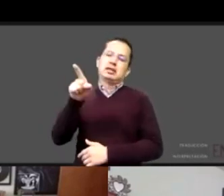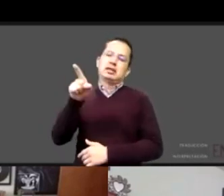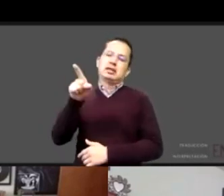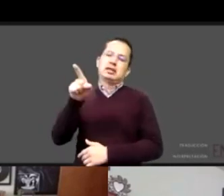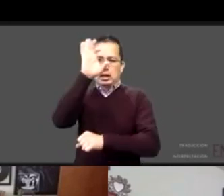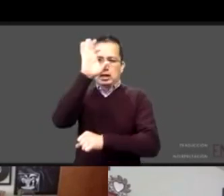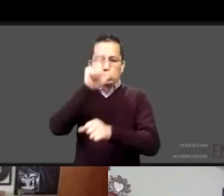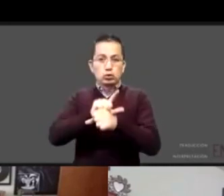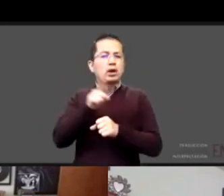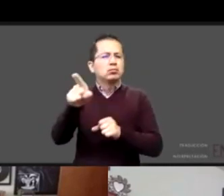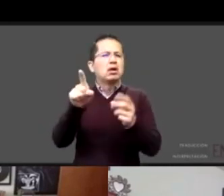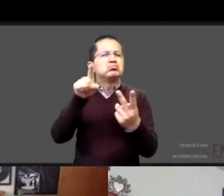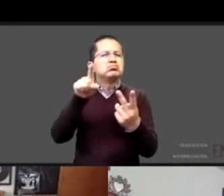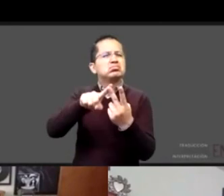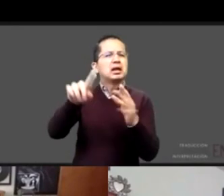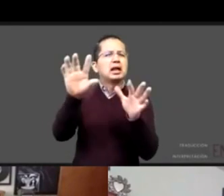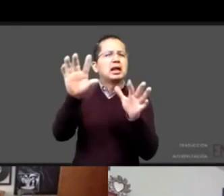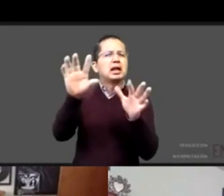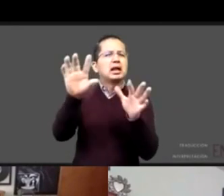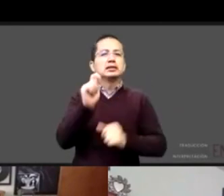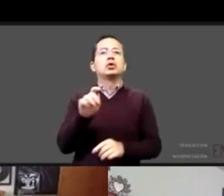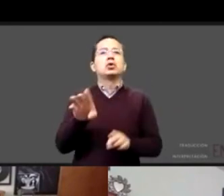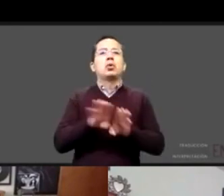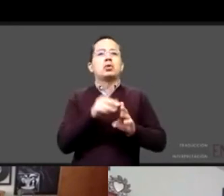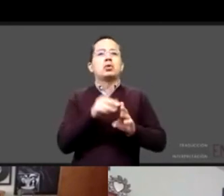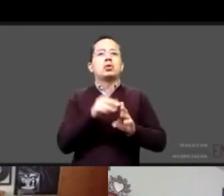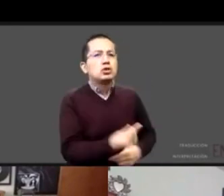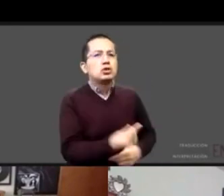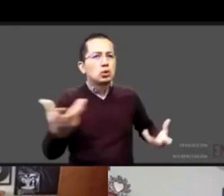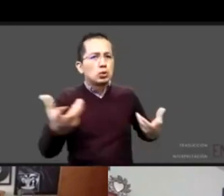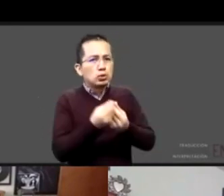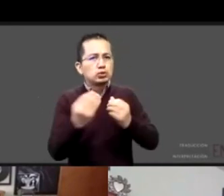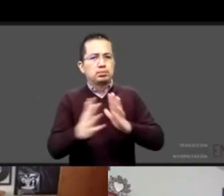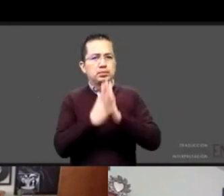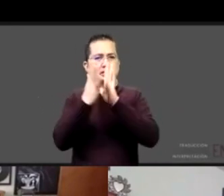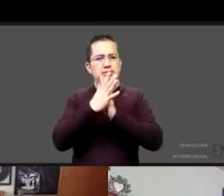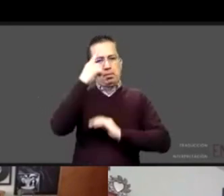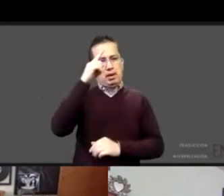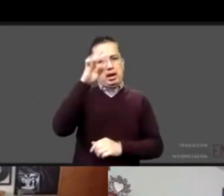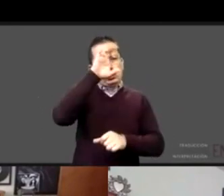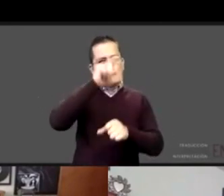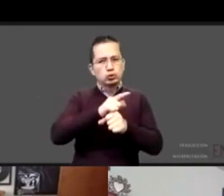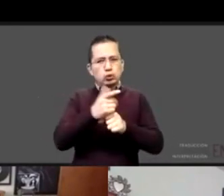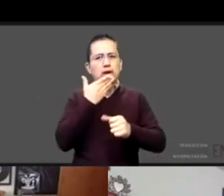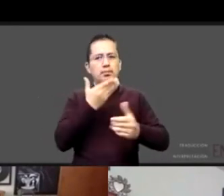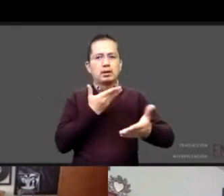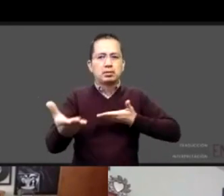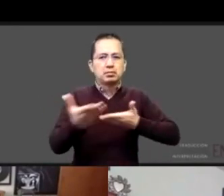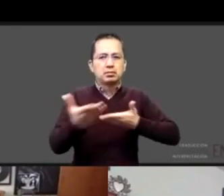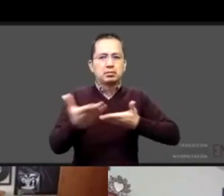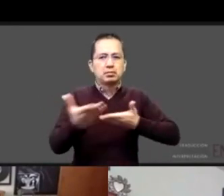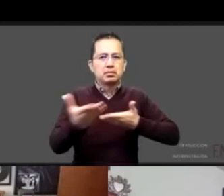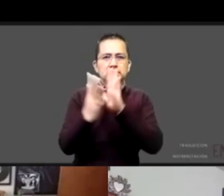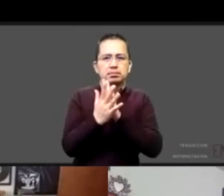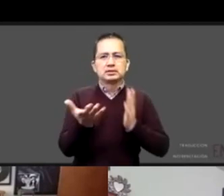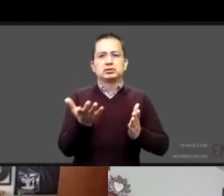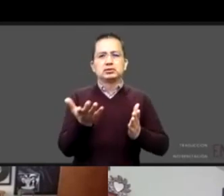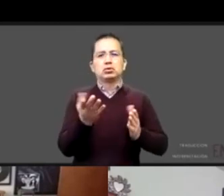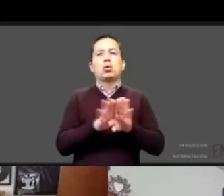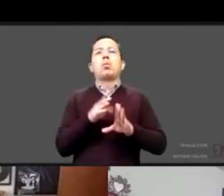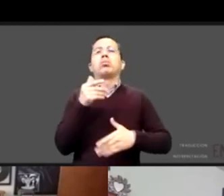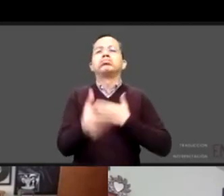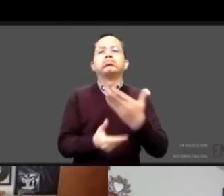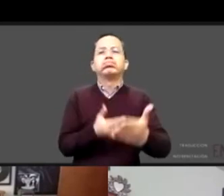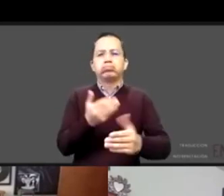adolescentes en la vida cultural y cómo está relacionado íntimamente con la participación en este periodo. Y tenemos